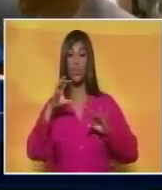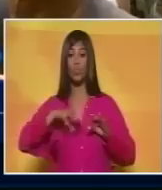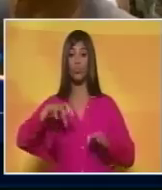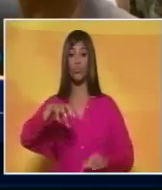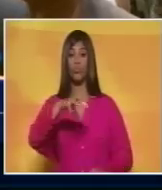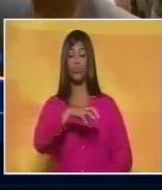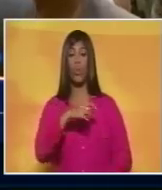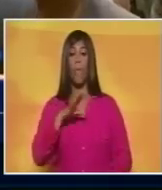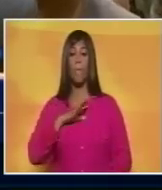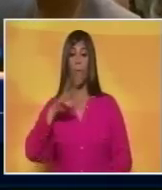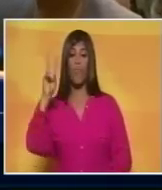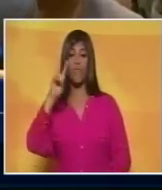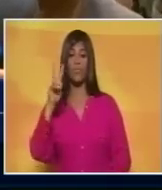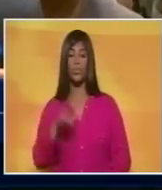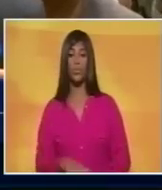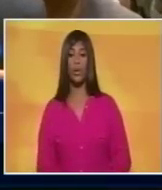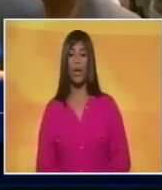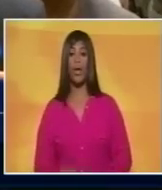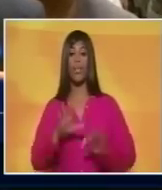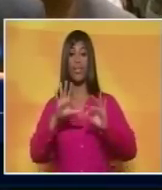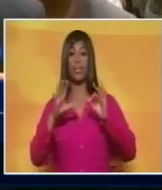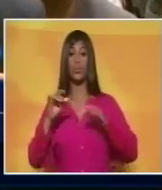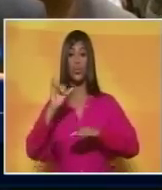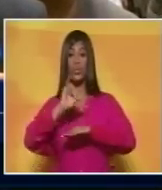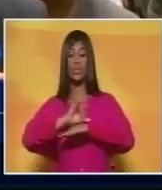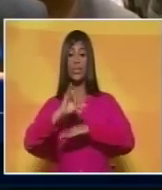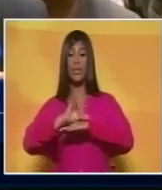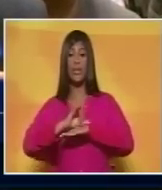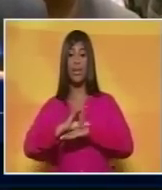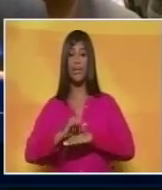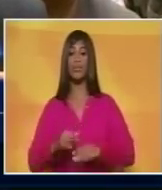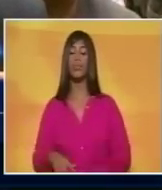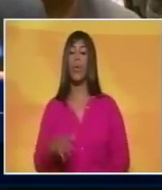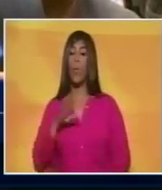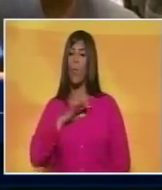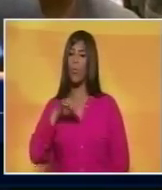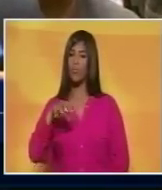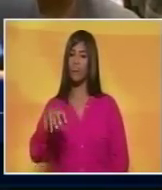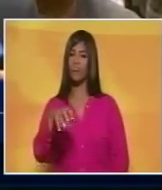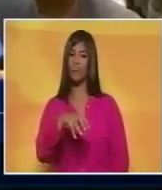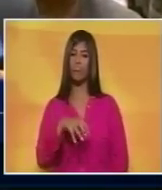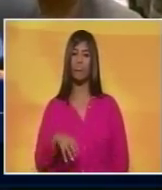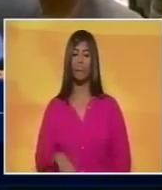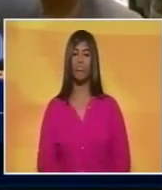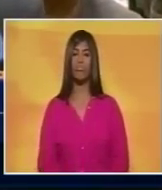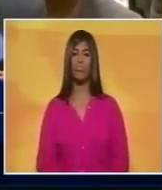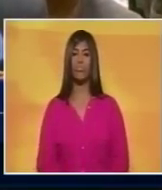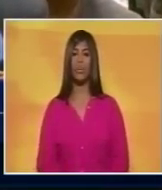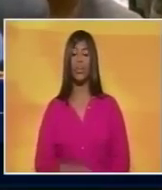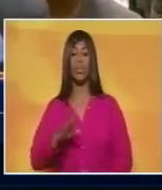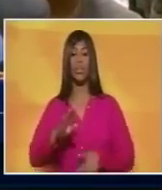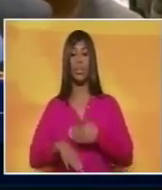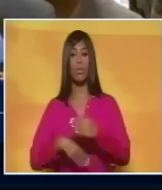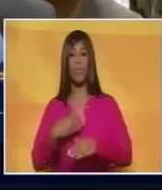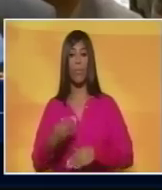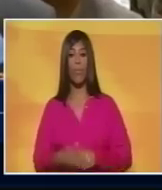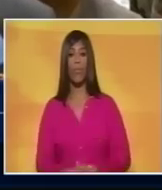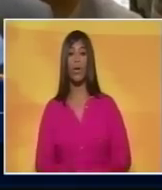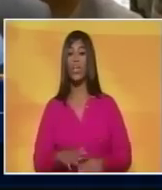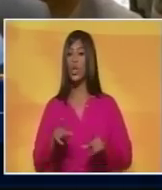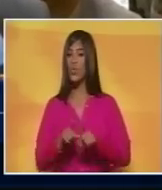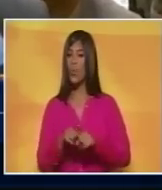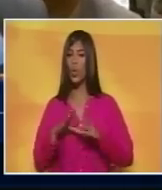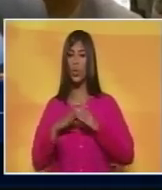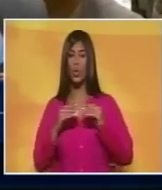de nuestra Venezuela, en 18 iglesias, catedrales de nuestros estados, y después de aquí vamos, como van todos